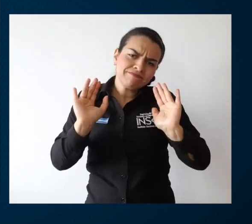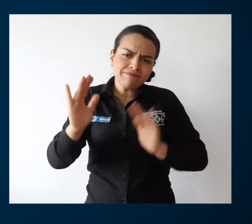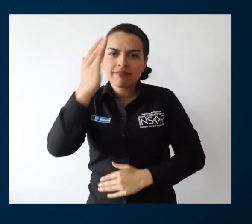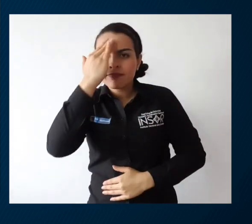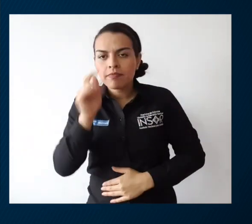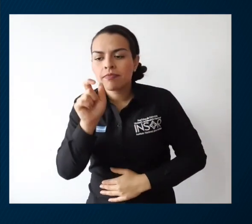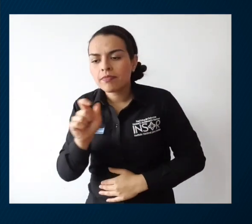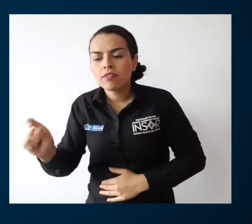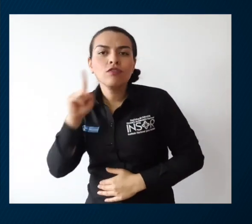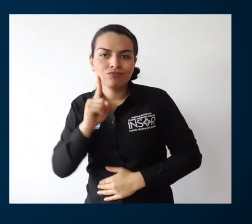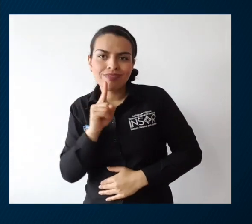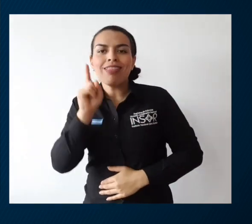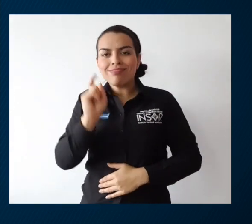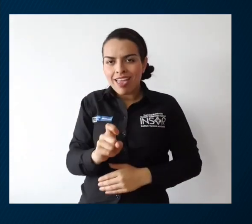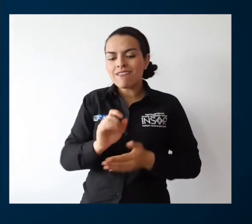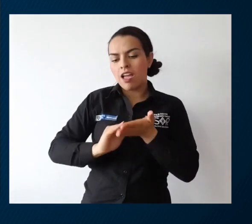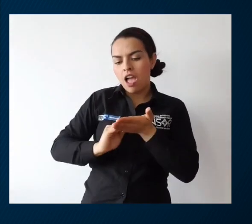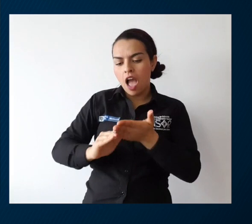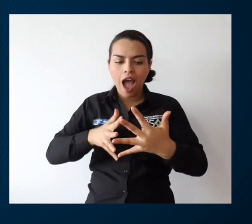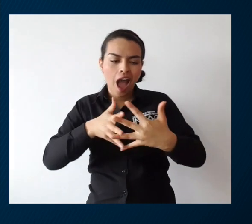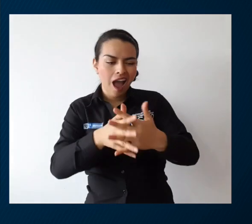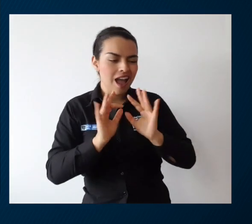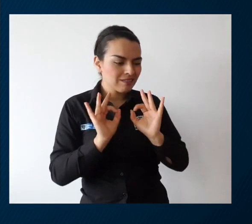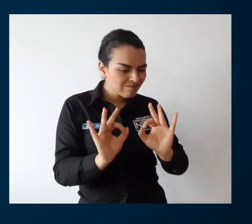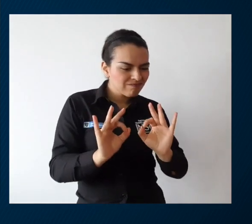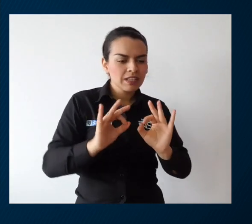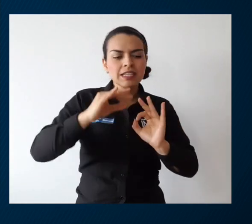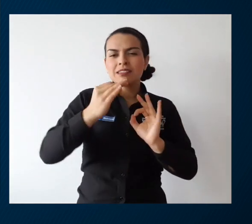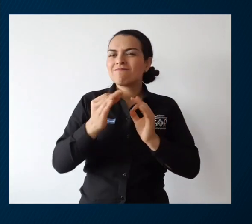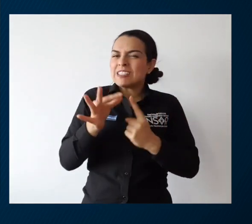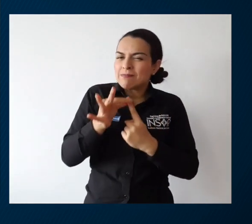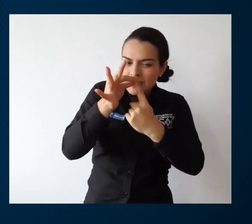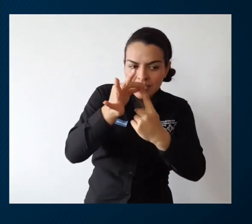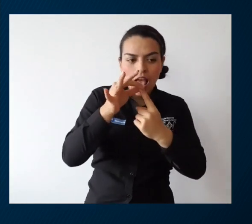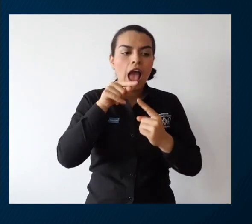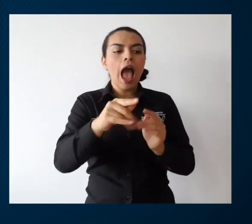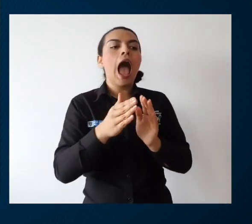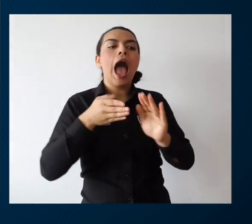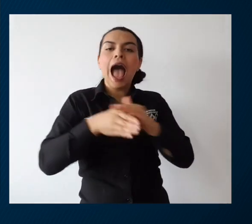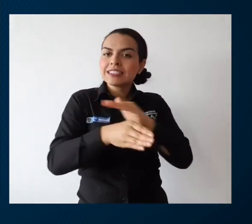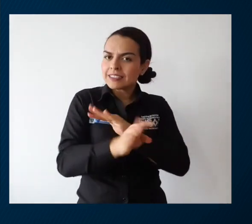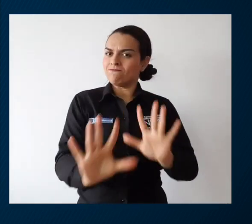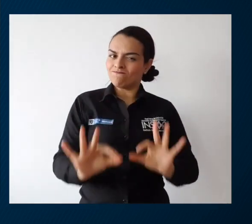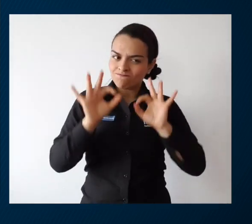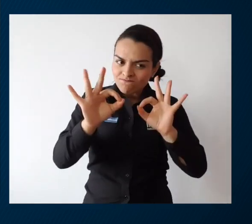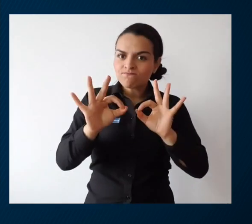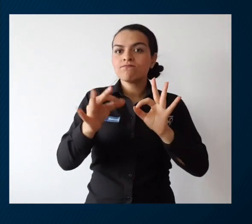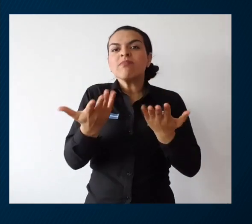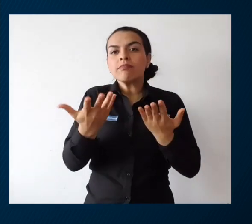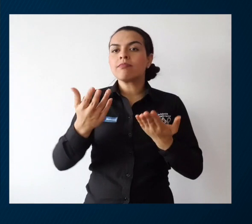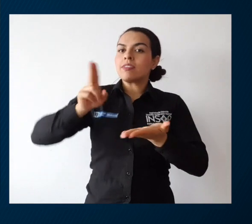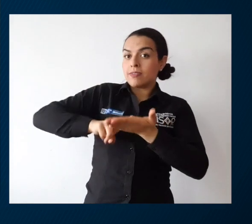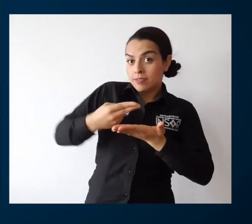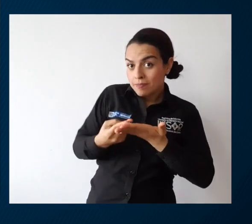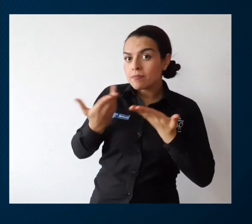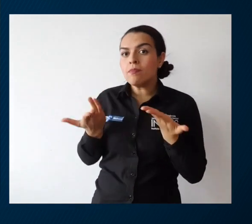estudiantes sordos necesitamos unos ajustes específicos o unos contenidos especiales o unos contenidos educativos accesibles para personas